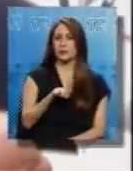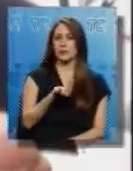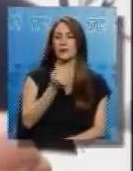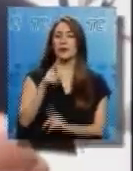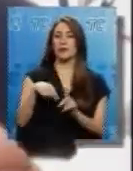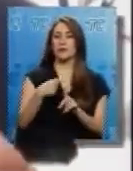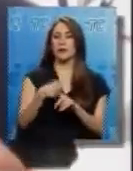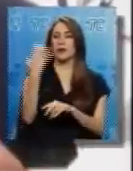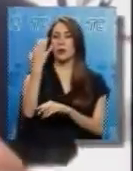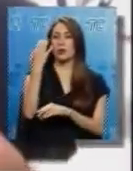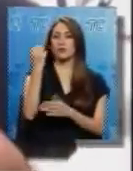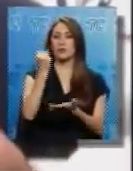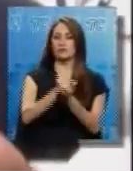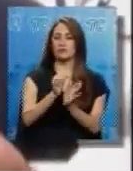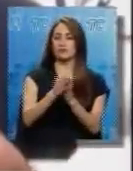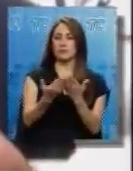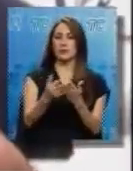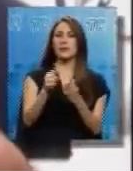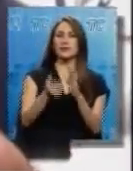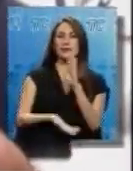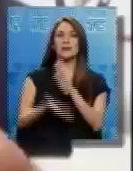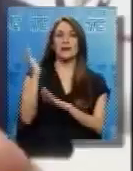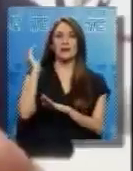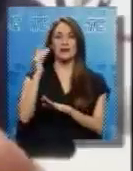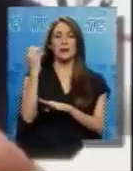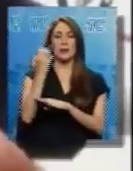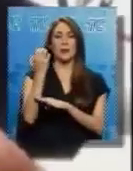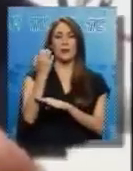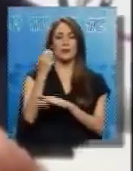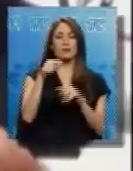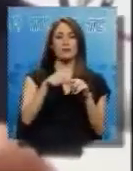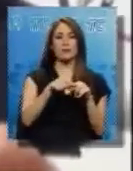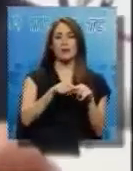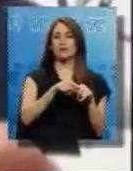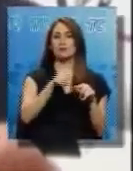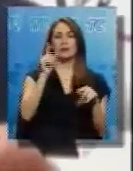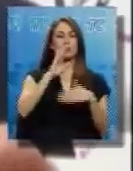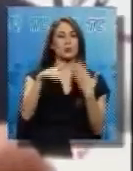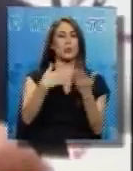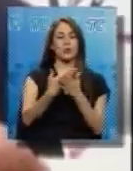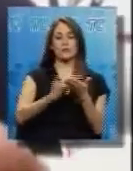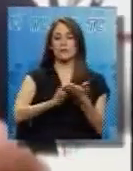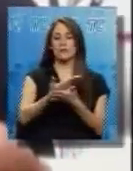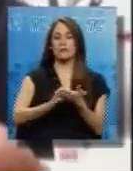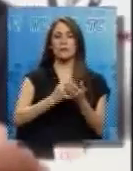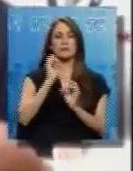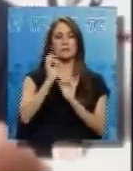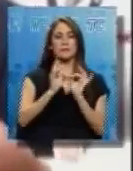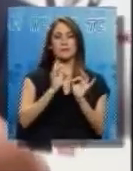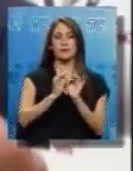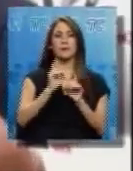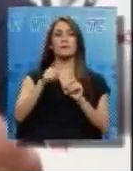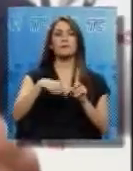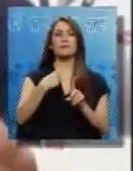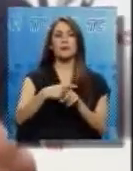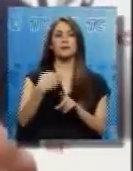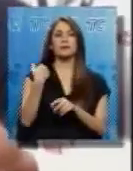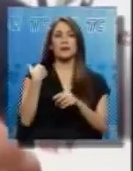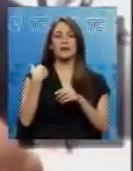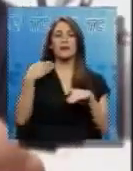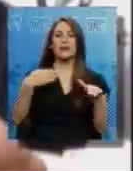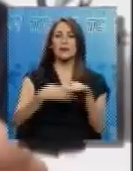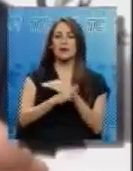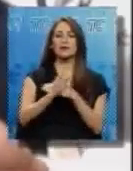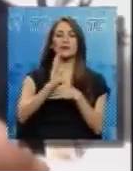ingreso a Colombia lícito también, y salida sobre todo de Colombia legal, es decir, con todos los documentos en regla. Y además reporta